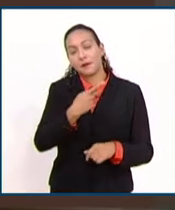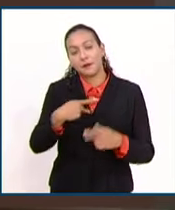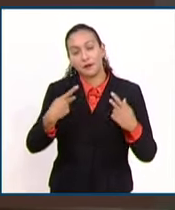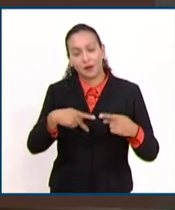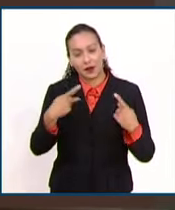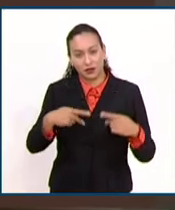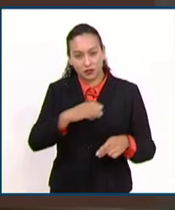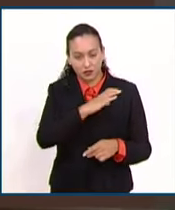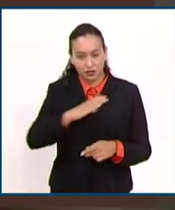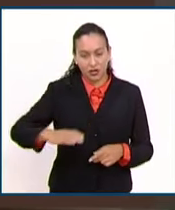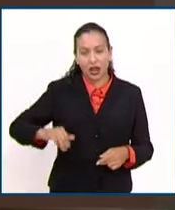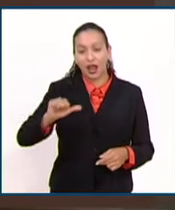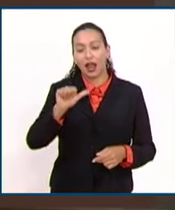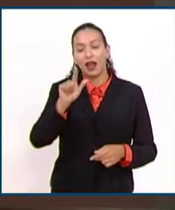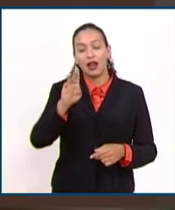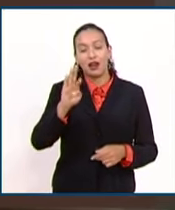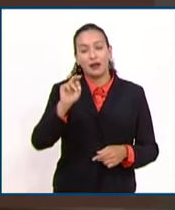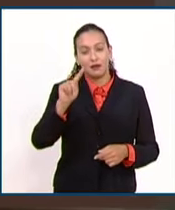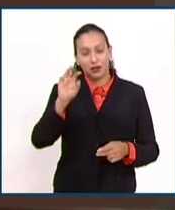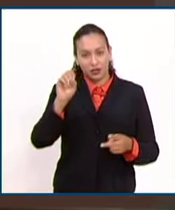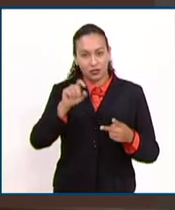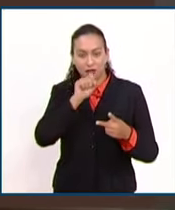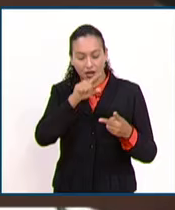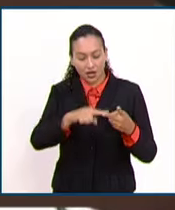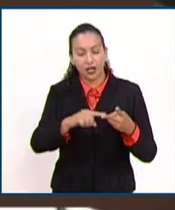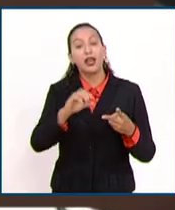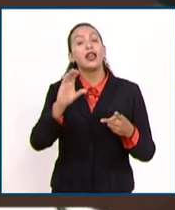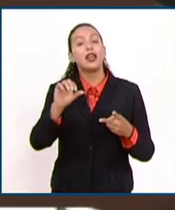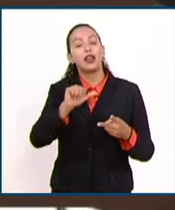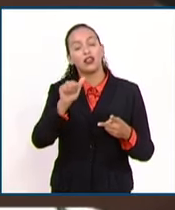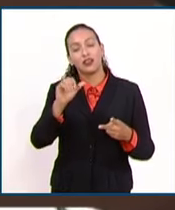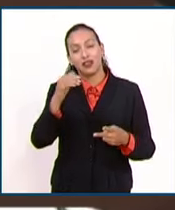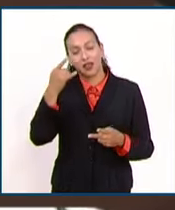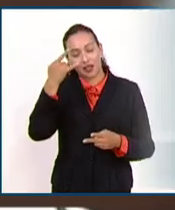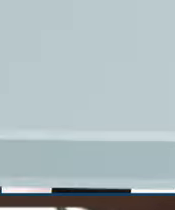Alberto Esquer por Jalisco y de Eliseo Fernández por Campeche.